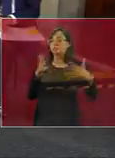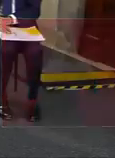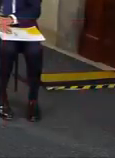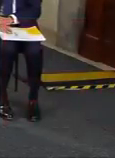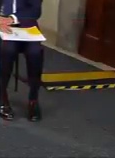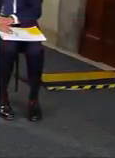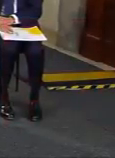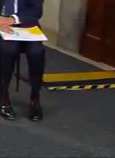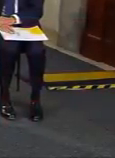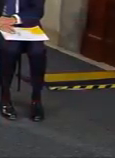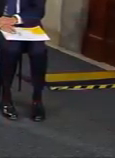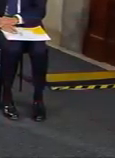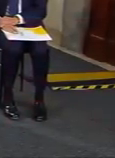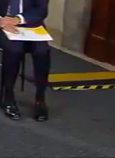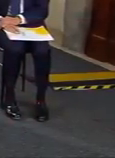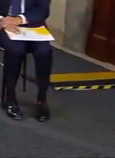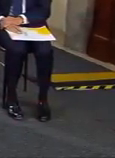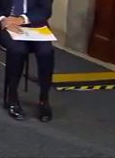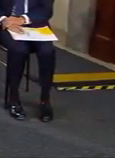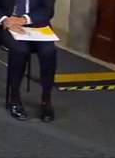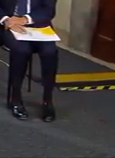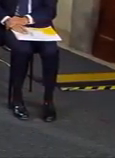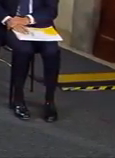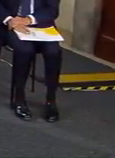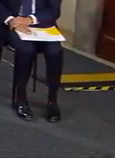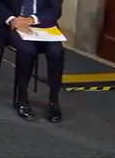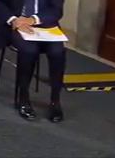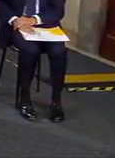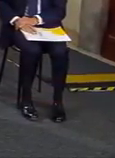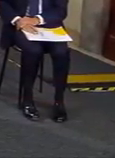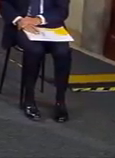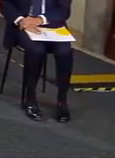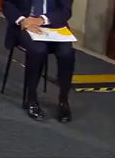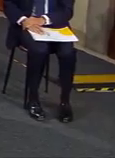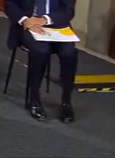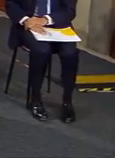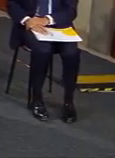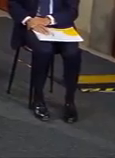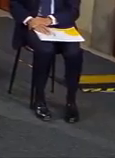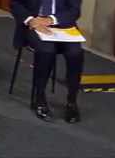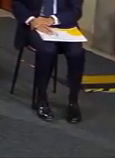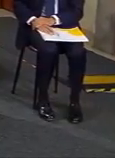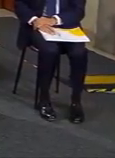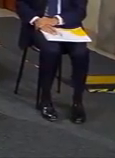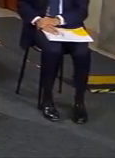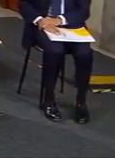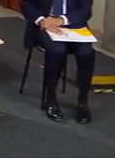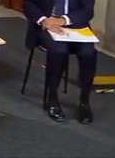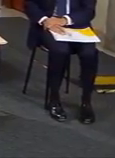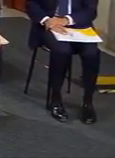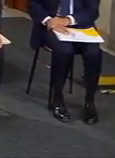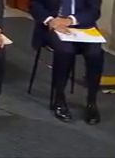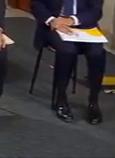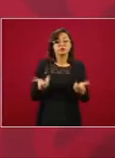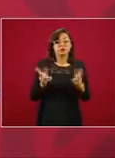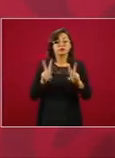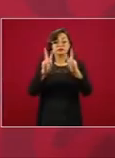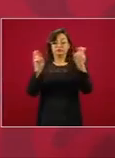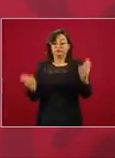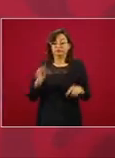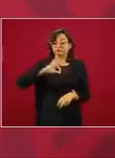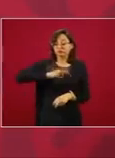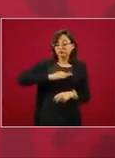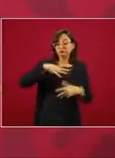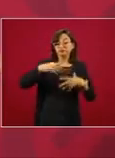pasar. Particularmente yo sé de casos de diputados que fueron amenazados, de diputados que les hablaron, ya saben, de esas líneas importantes de color rojo